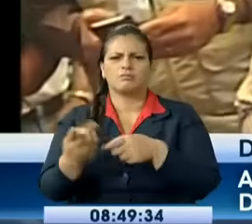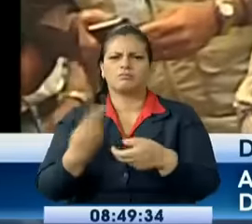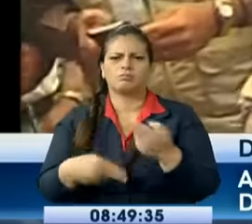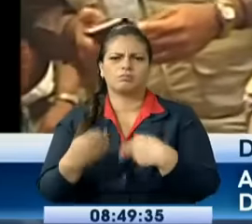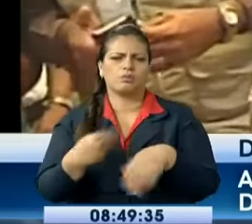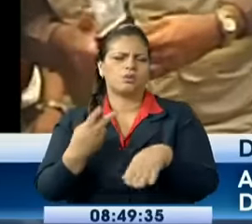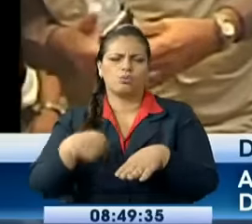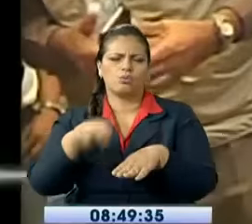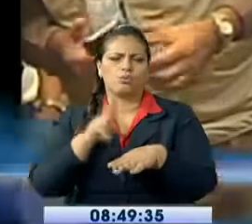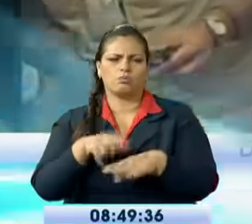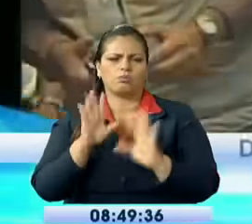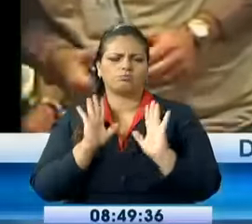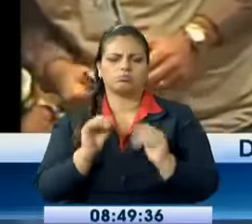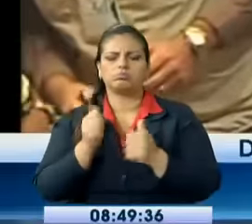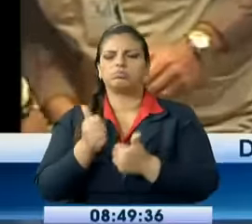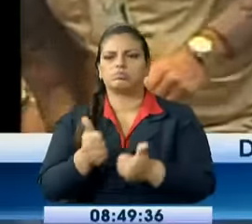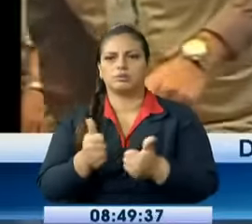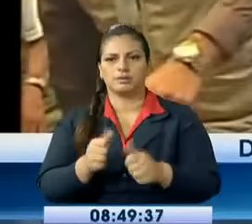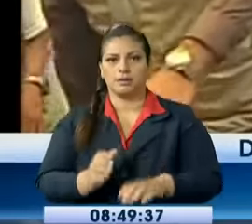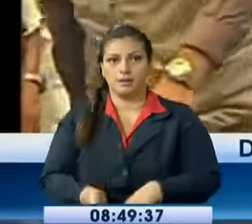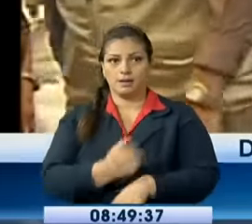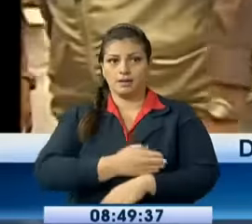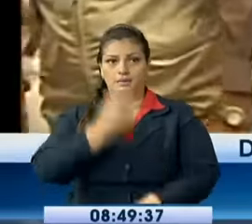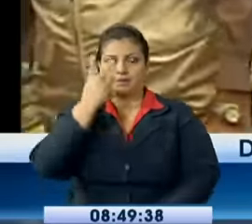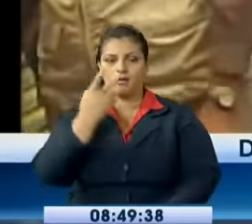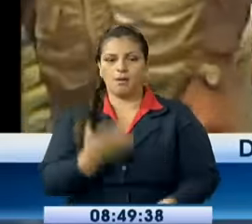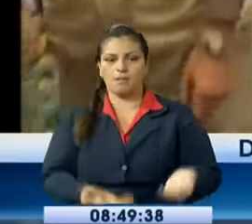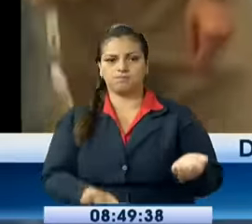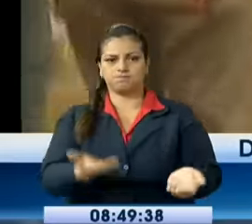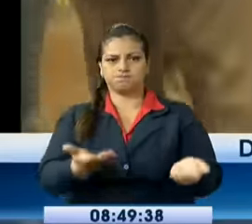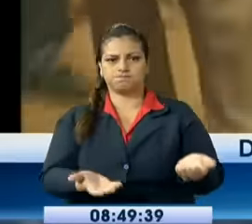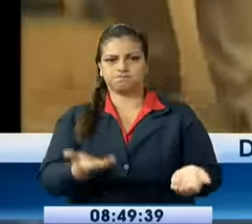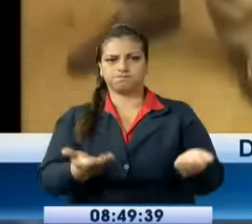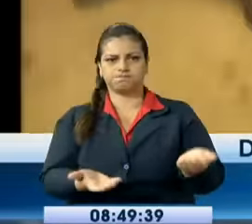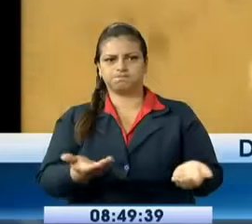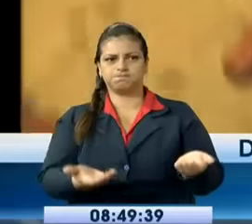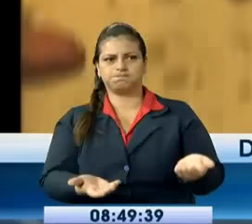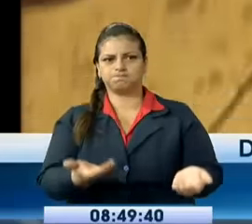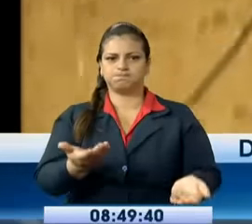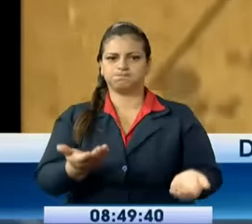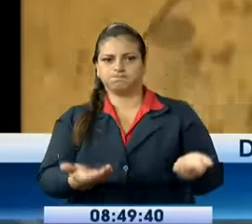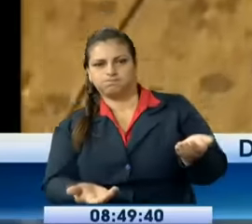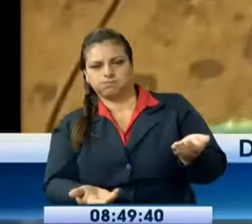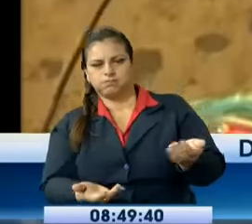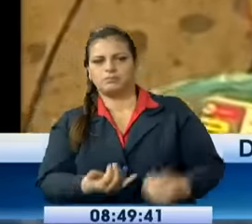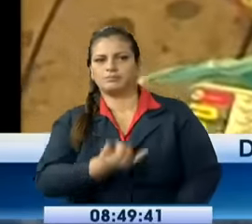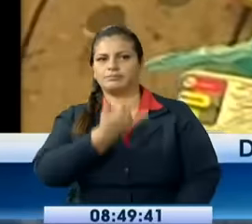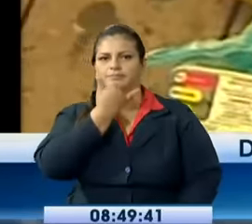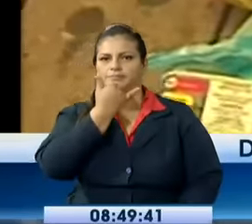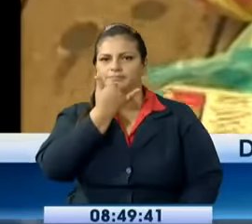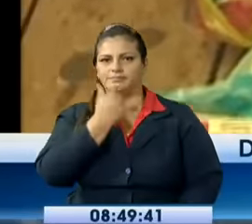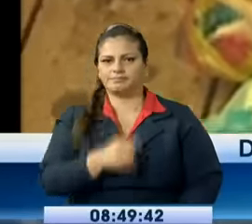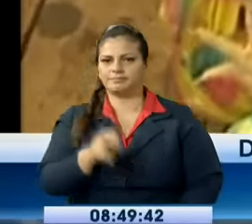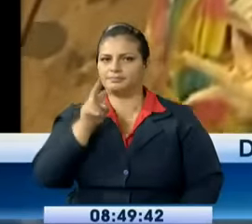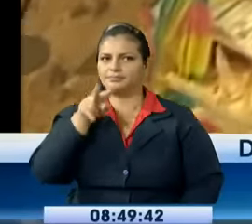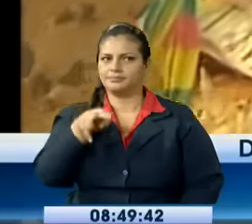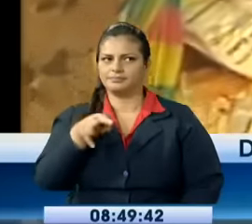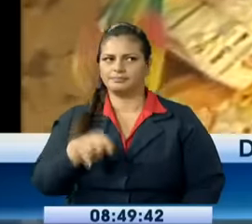temprano vimos una balanza que está descalibrada. Y aparte, lo que desafortunadamente siempre encontramos en algunos